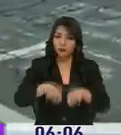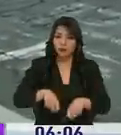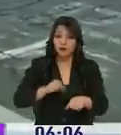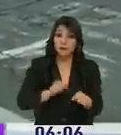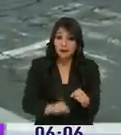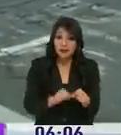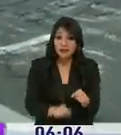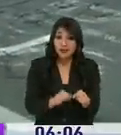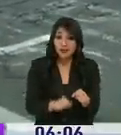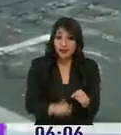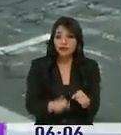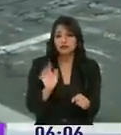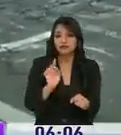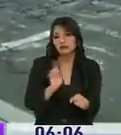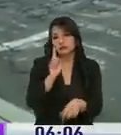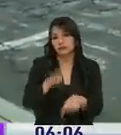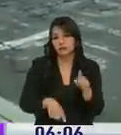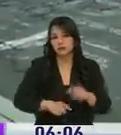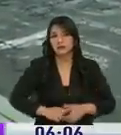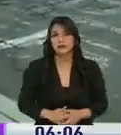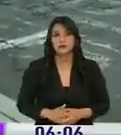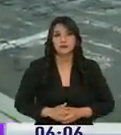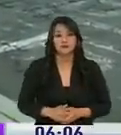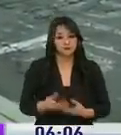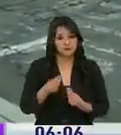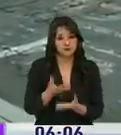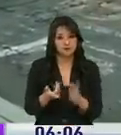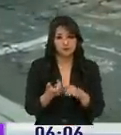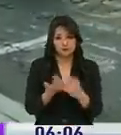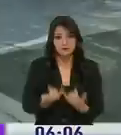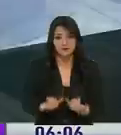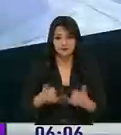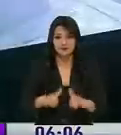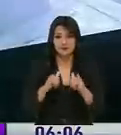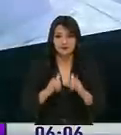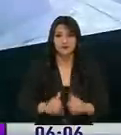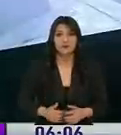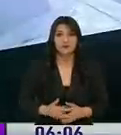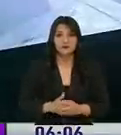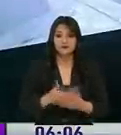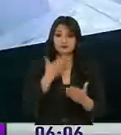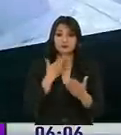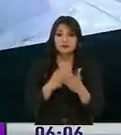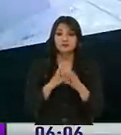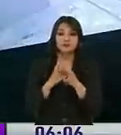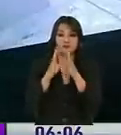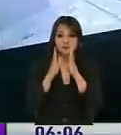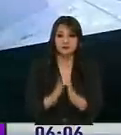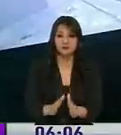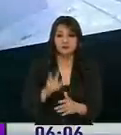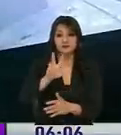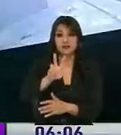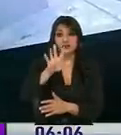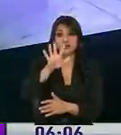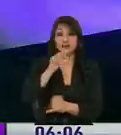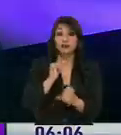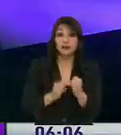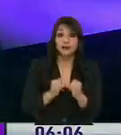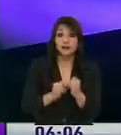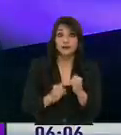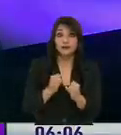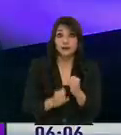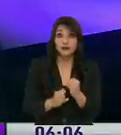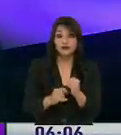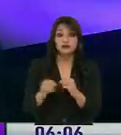el pito de manera indiscriminada. Esta es la información, Roberto, ustedes continúan con eso. Gracias a Sofía Intimilla. Con 35 centavitos van a hacer todos